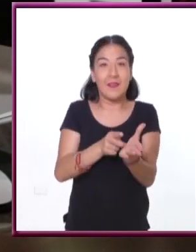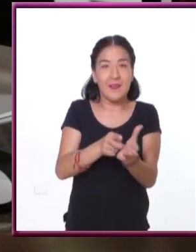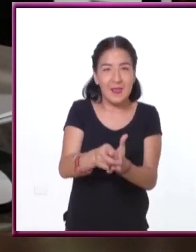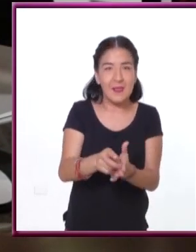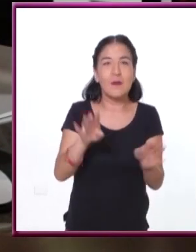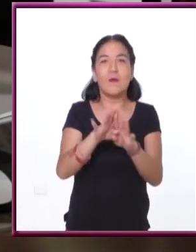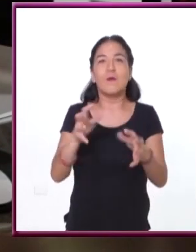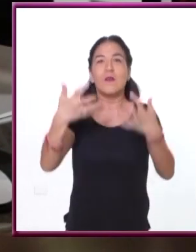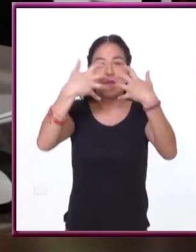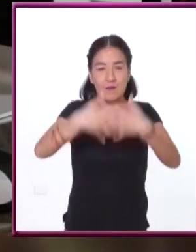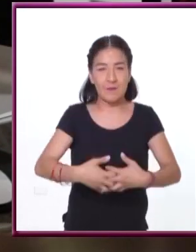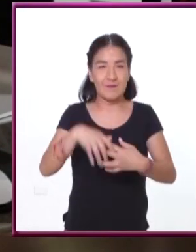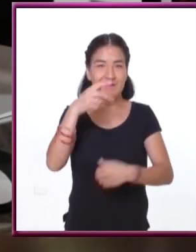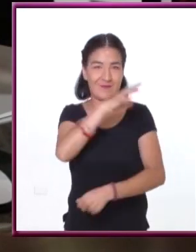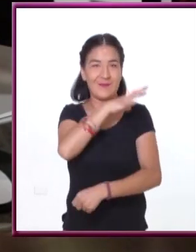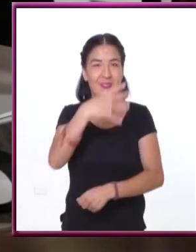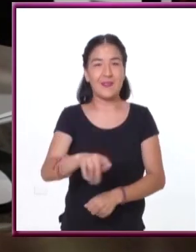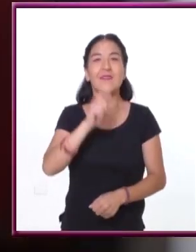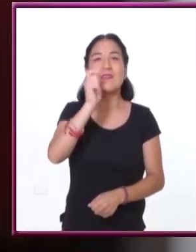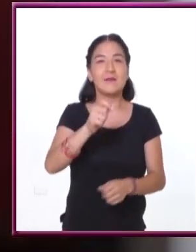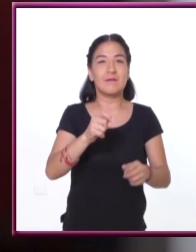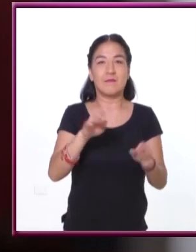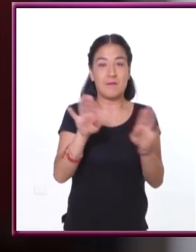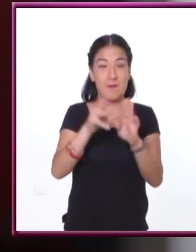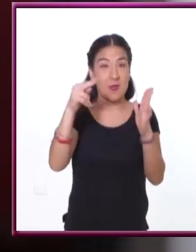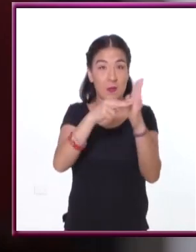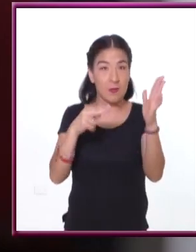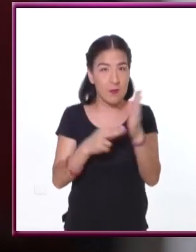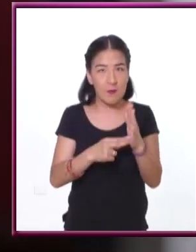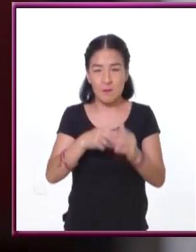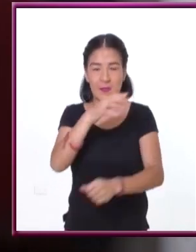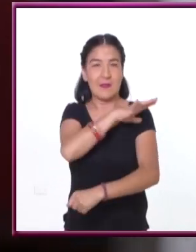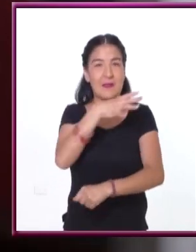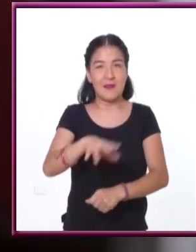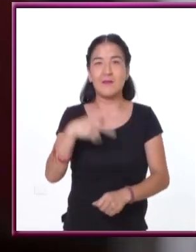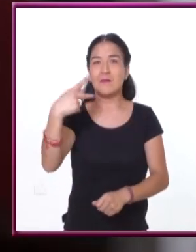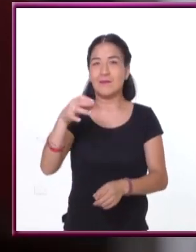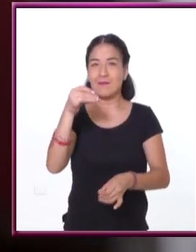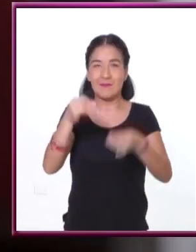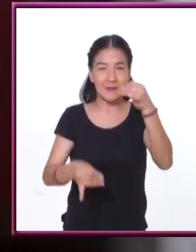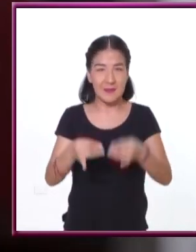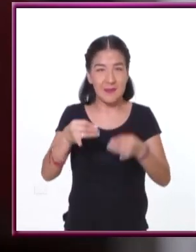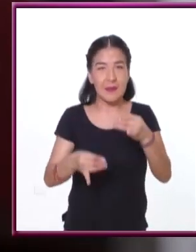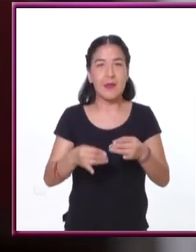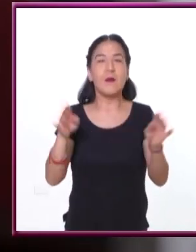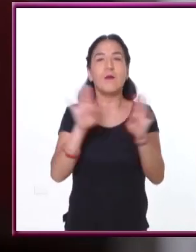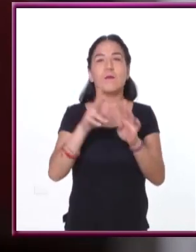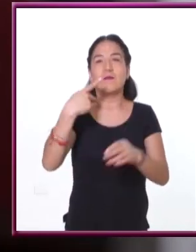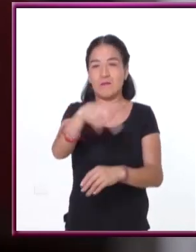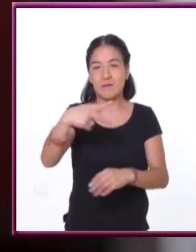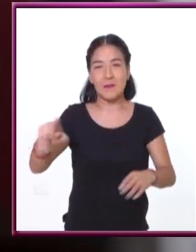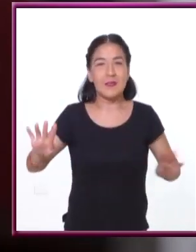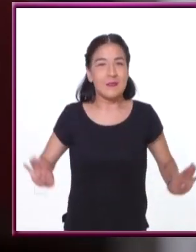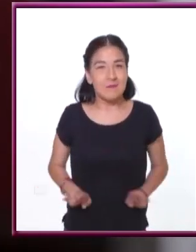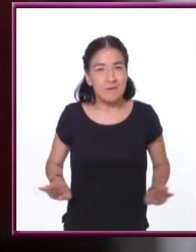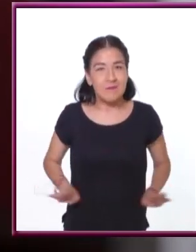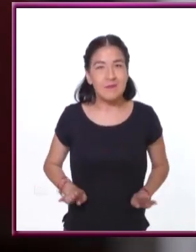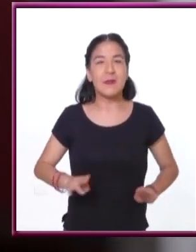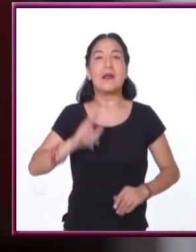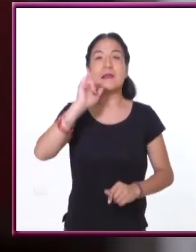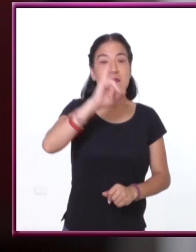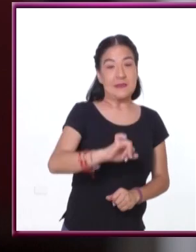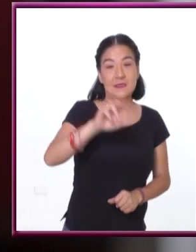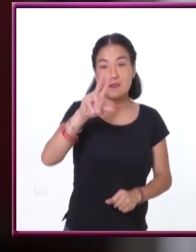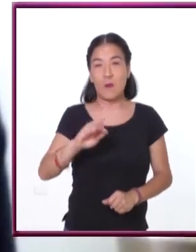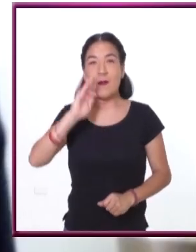digámoslo así, en su funcionamiento general es, se establecen normas generales por un legislador, se establecen las conductas prohibidas o